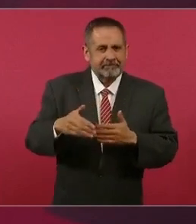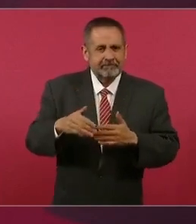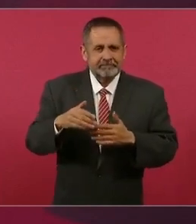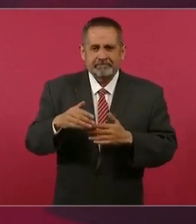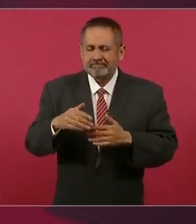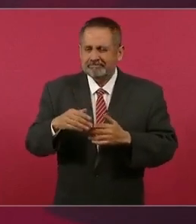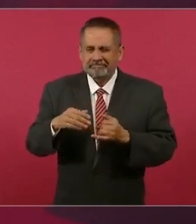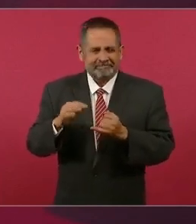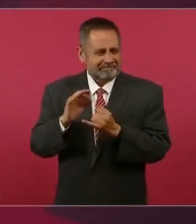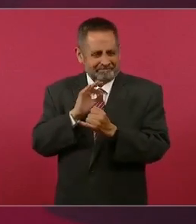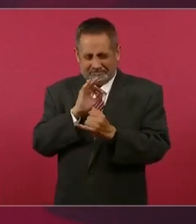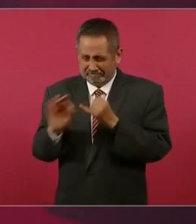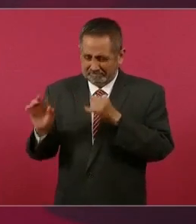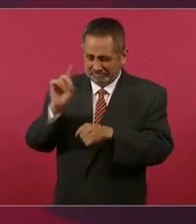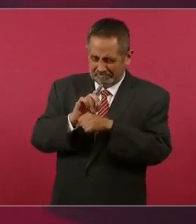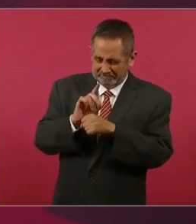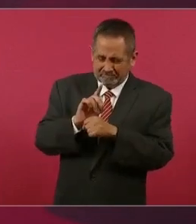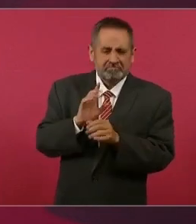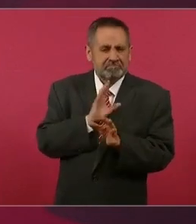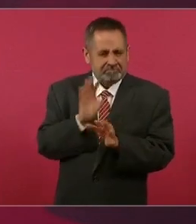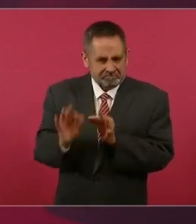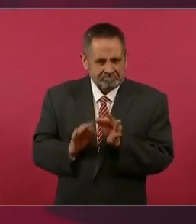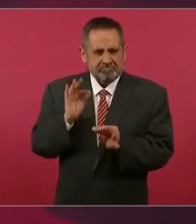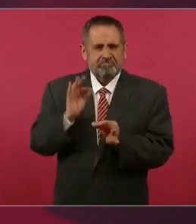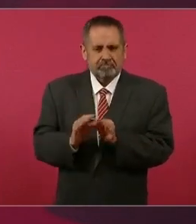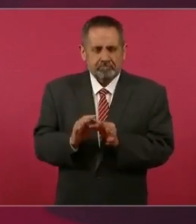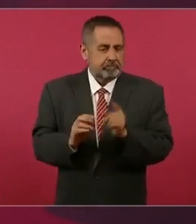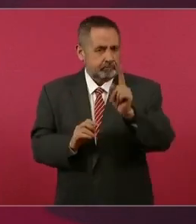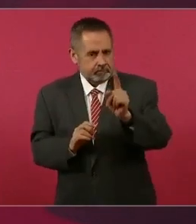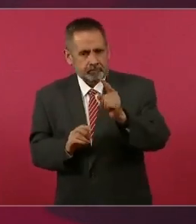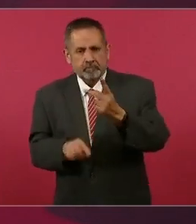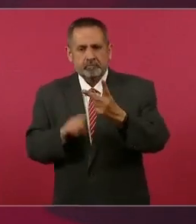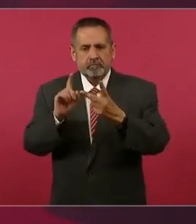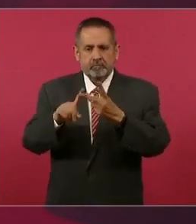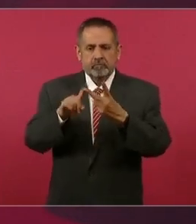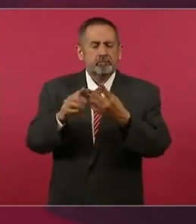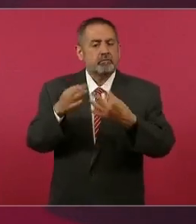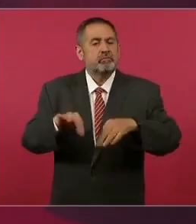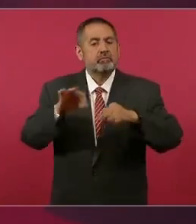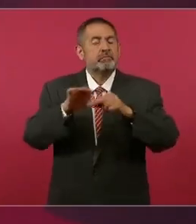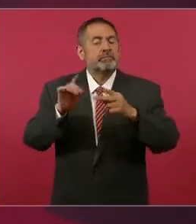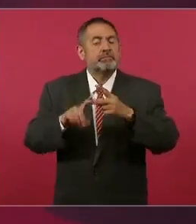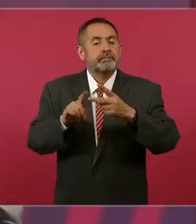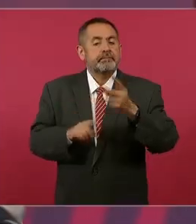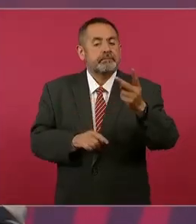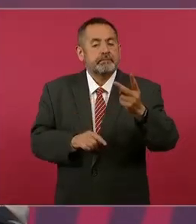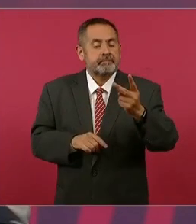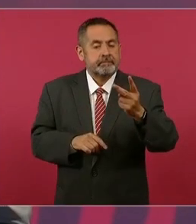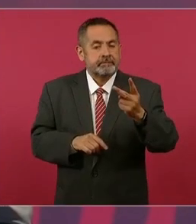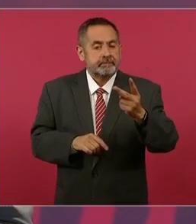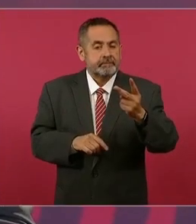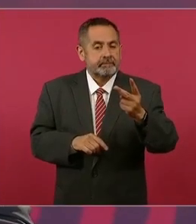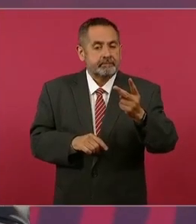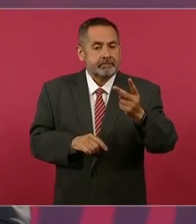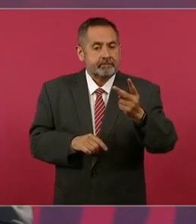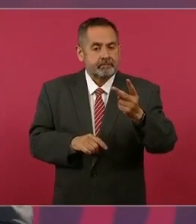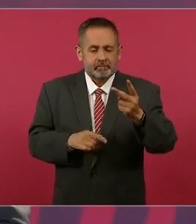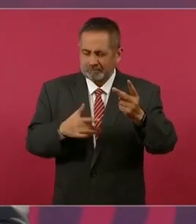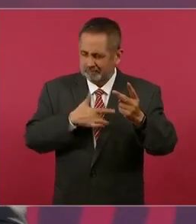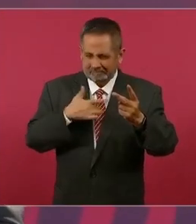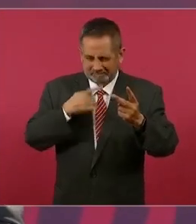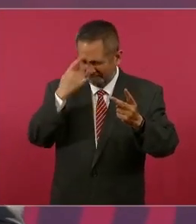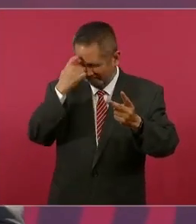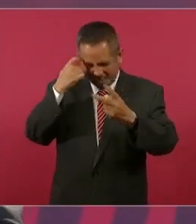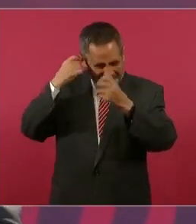hasta el último momento a cumplir. Esa es una cosa. Pero otra que es muy importante es que estoy